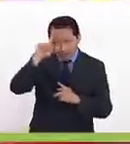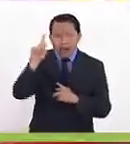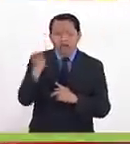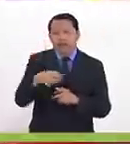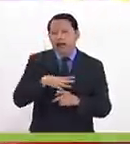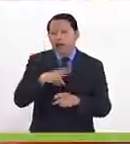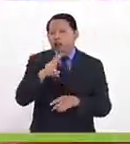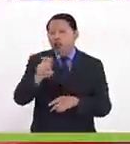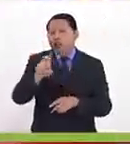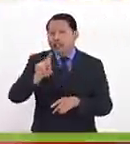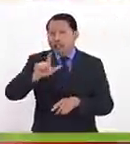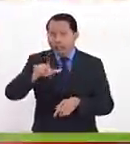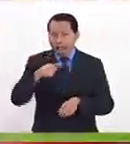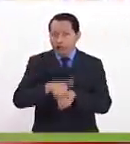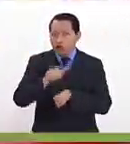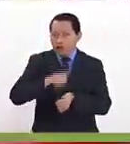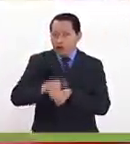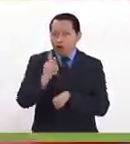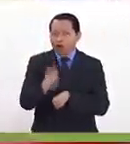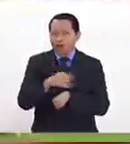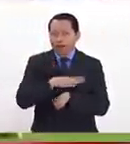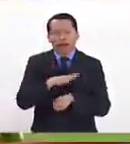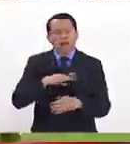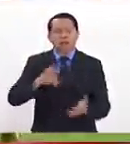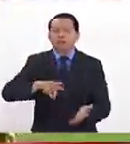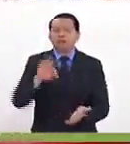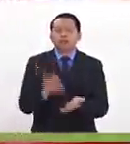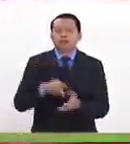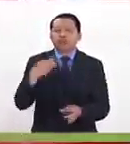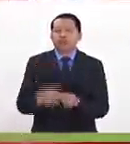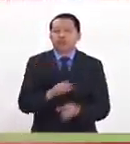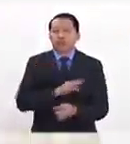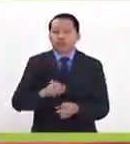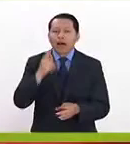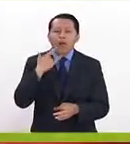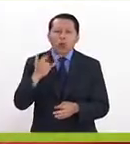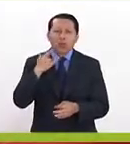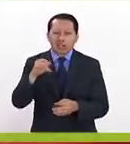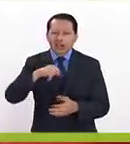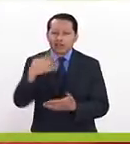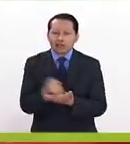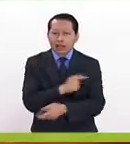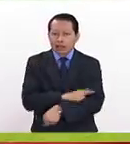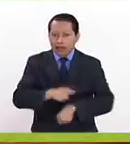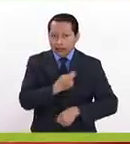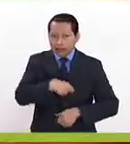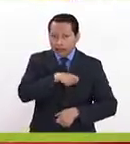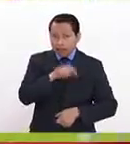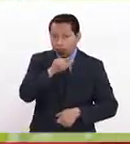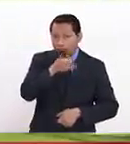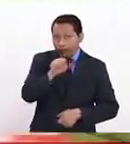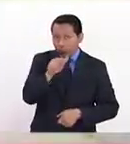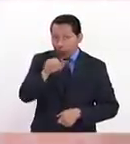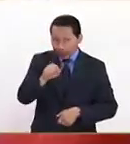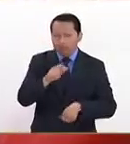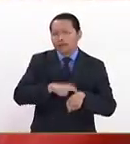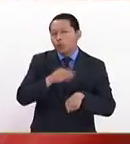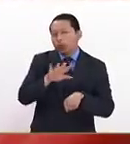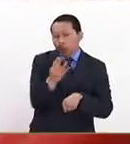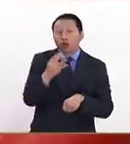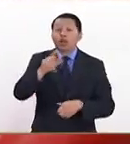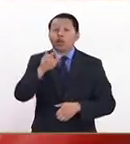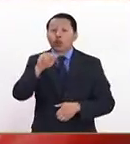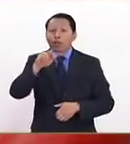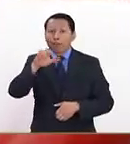Clásicos 237, que prácticamente pone punto final a la lucha por el título en la Liga Española. Luis Suárez al 54, Lionel Messi de penal a